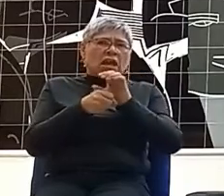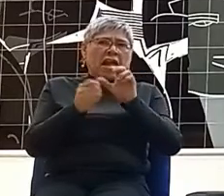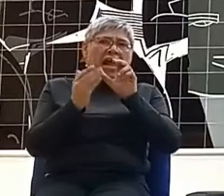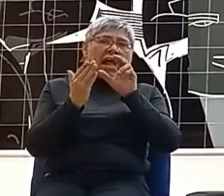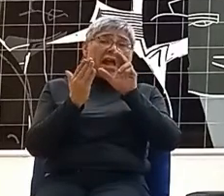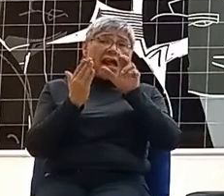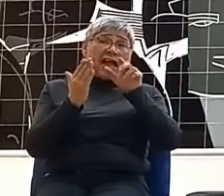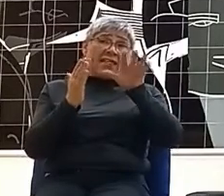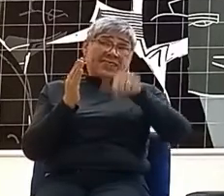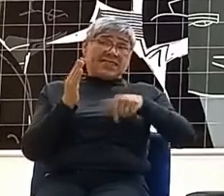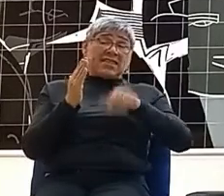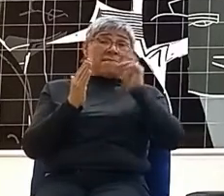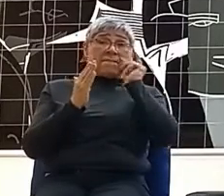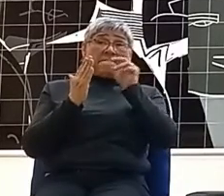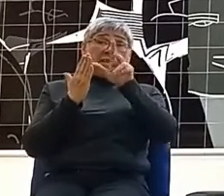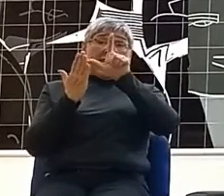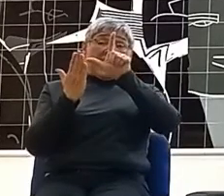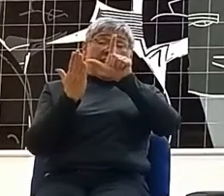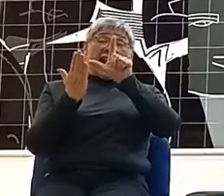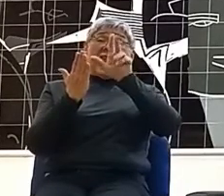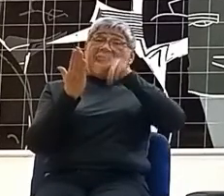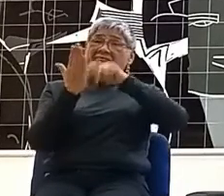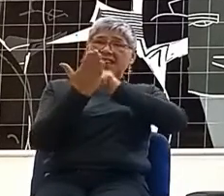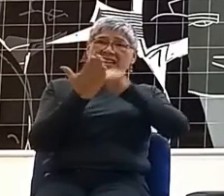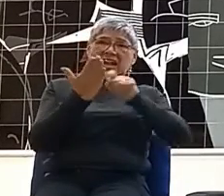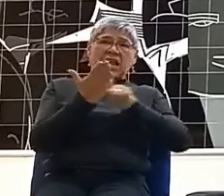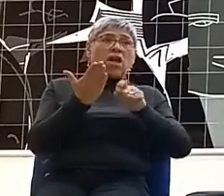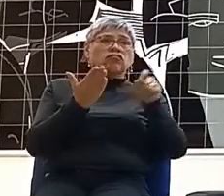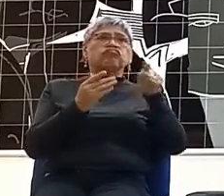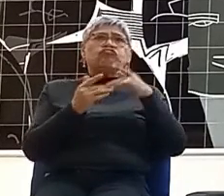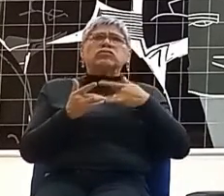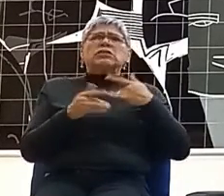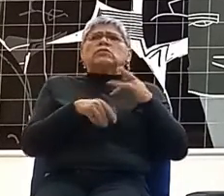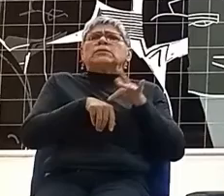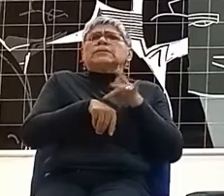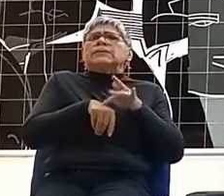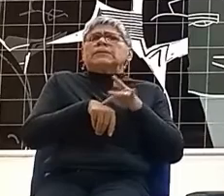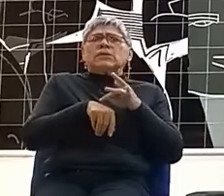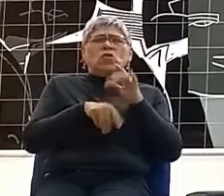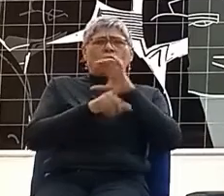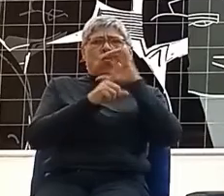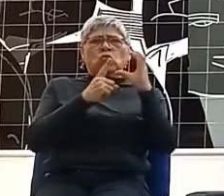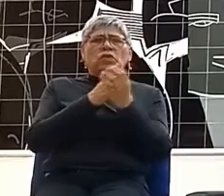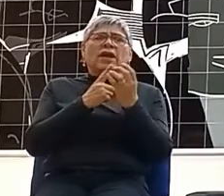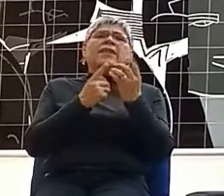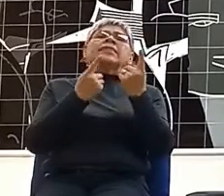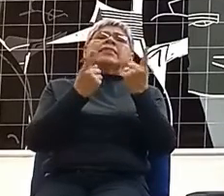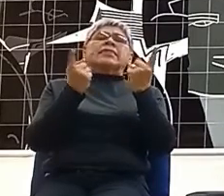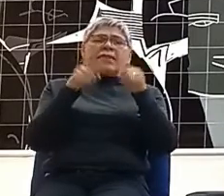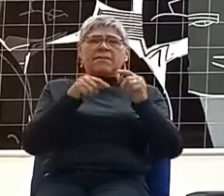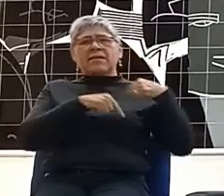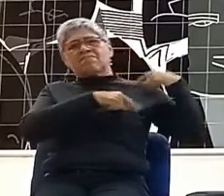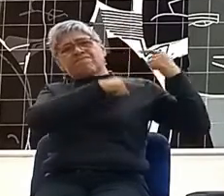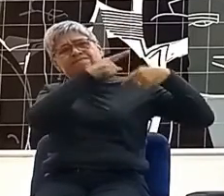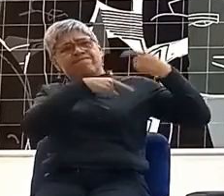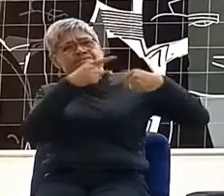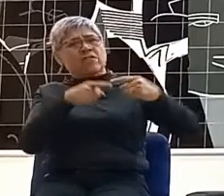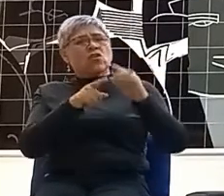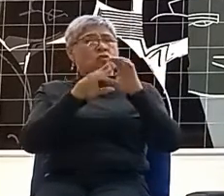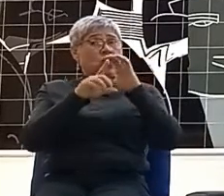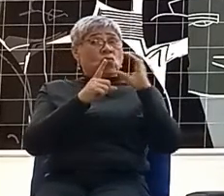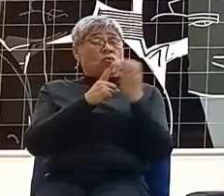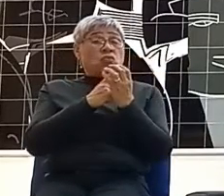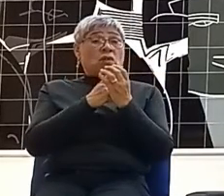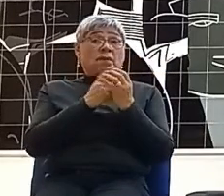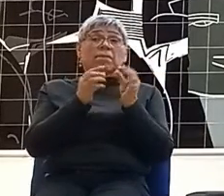literarias, por lo menos de una sensibilidad cultural y una tradición cultural un poco